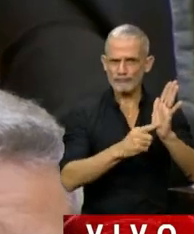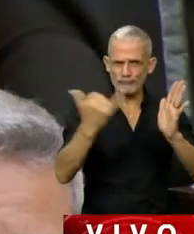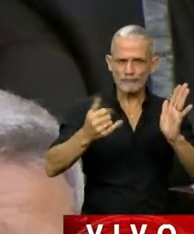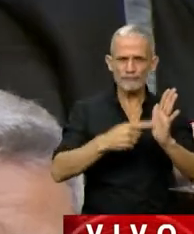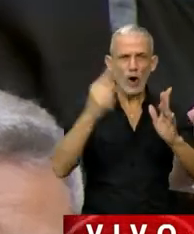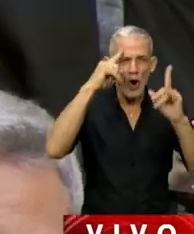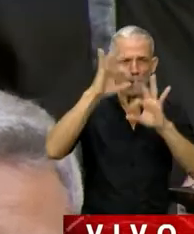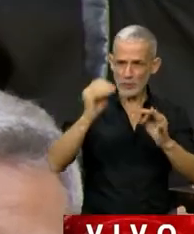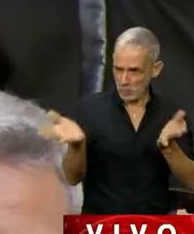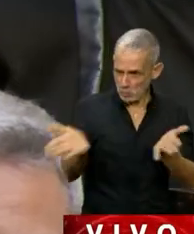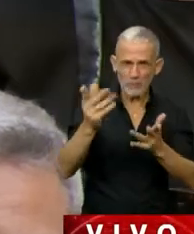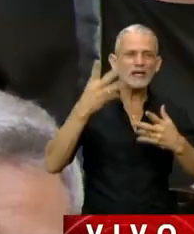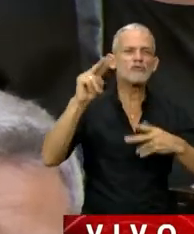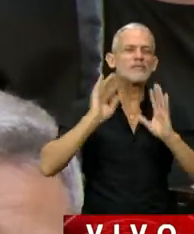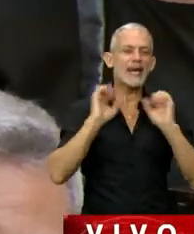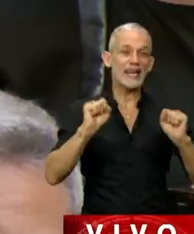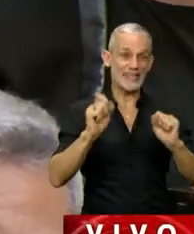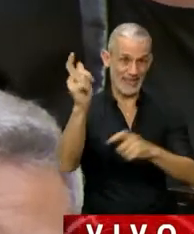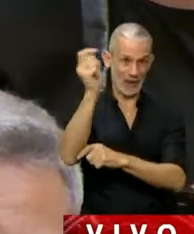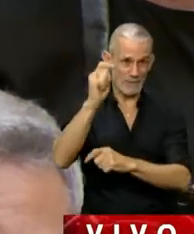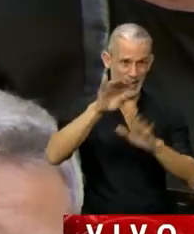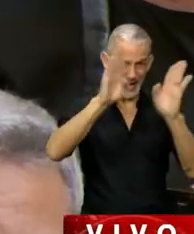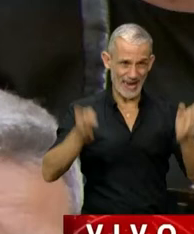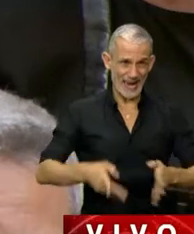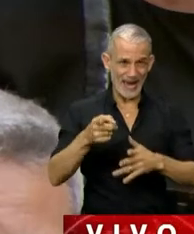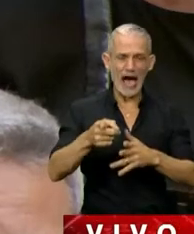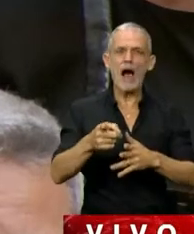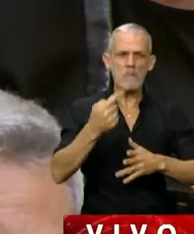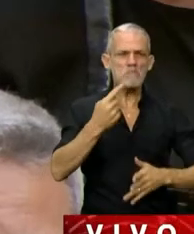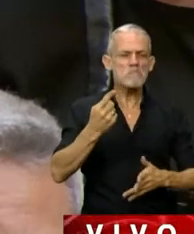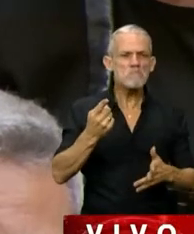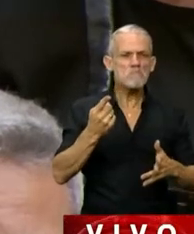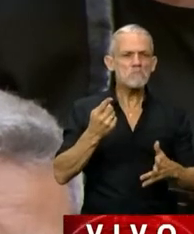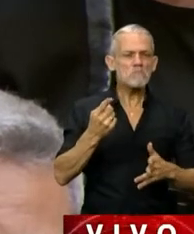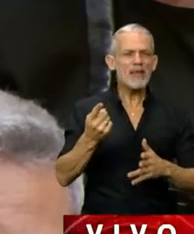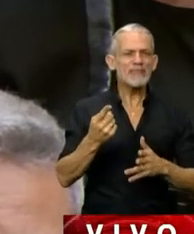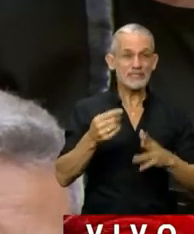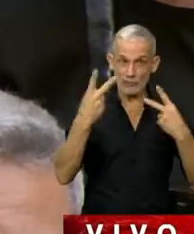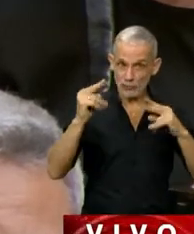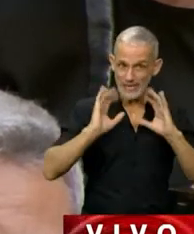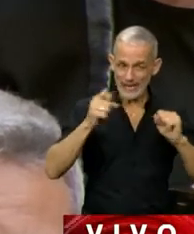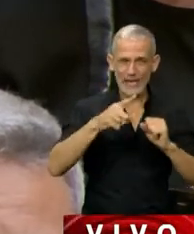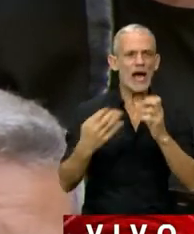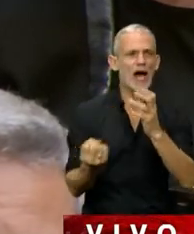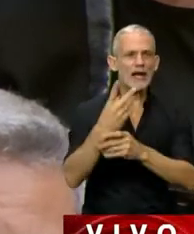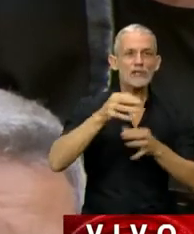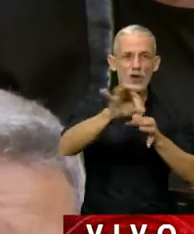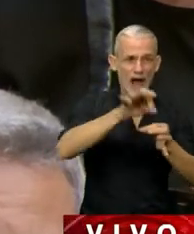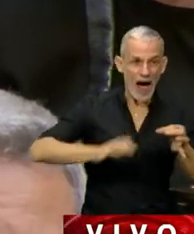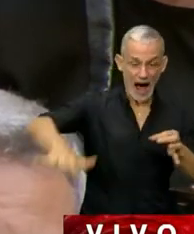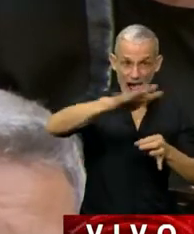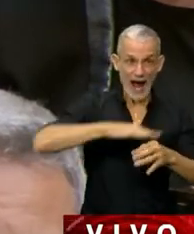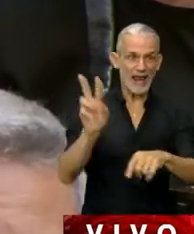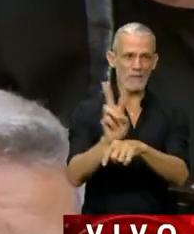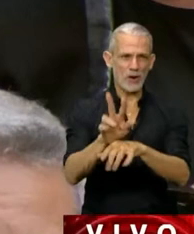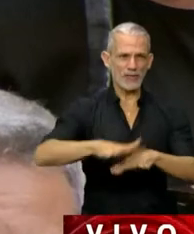las opiniones de la Subsecretaría de Pesca, en donde se manifiesta que no solamente la creación de esta área